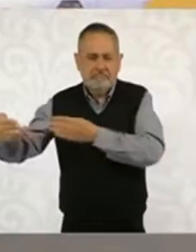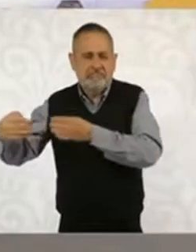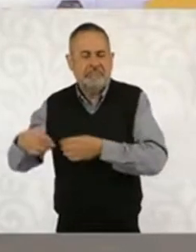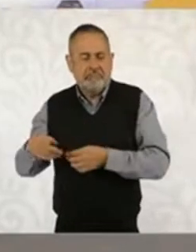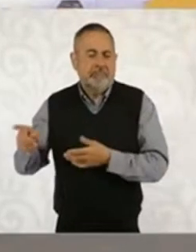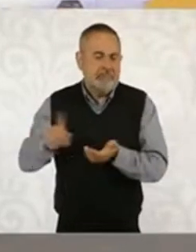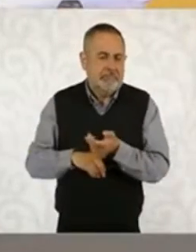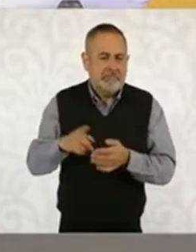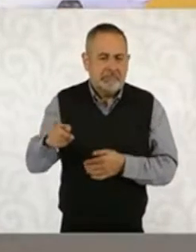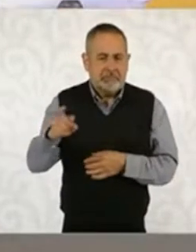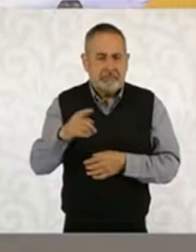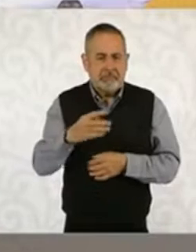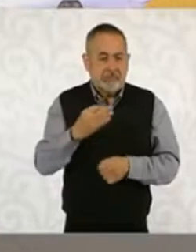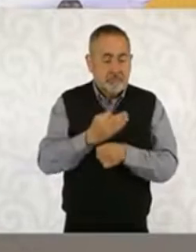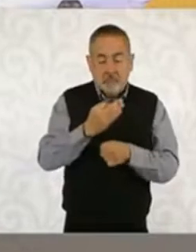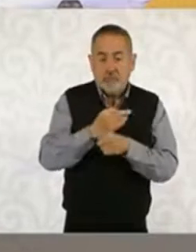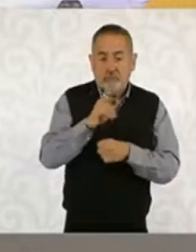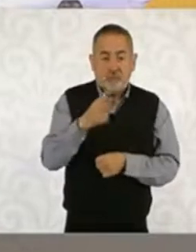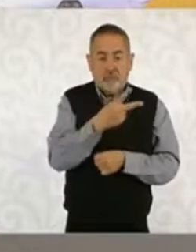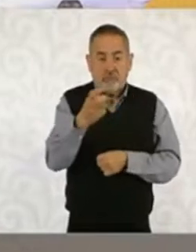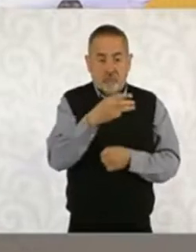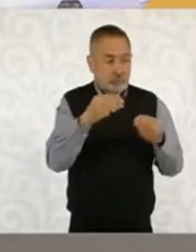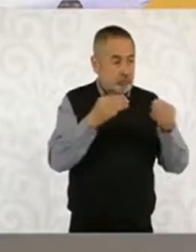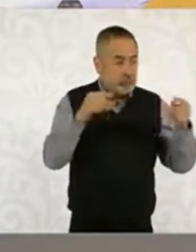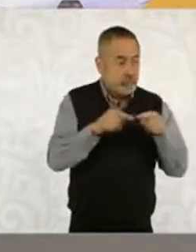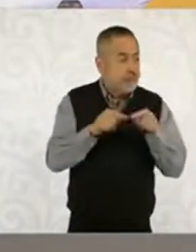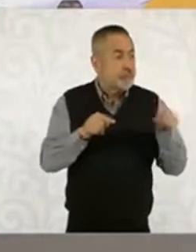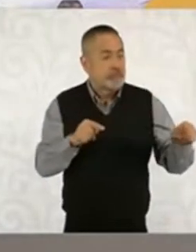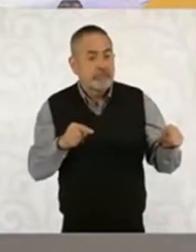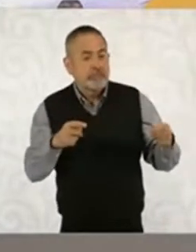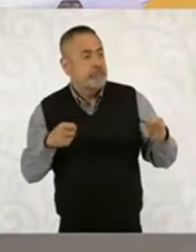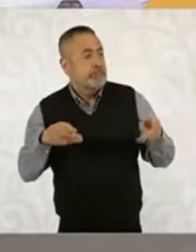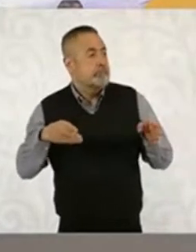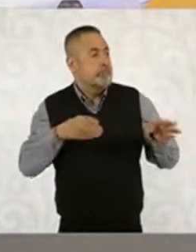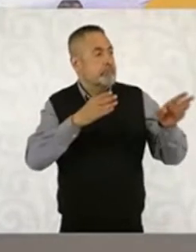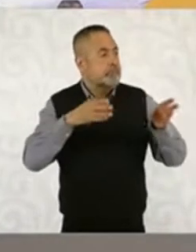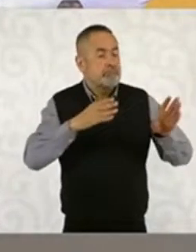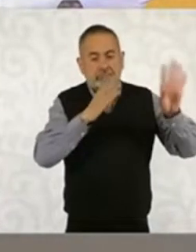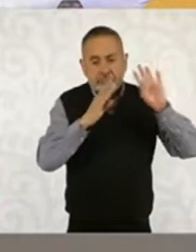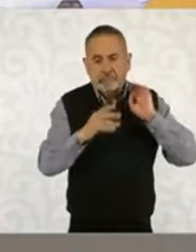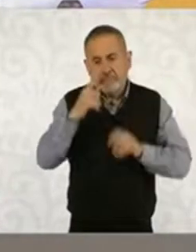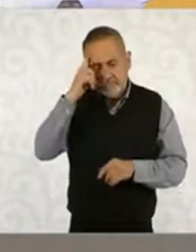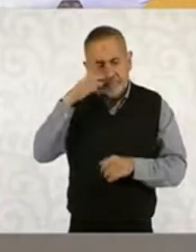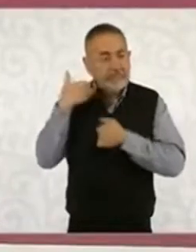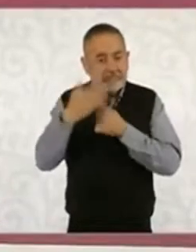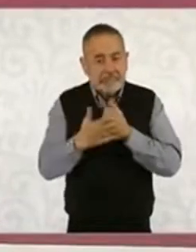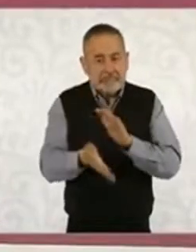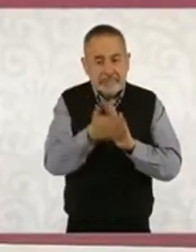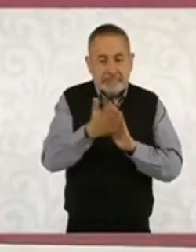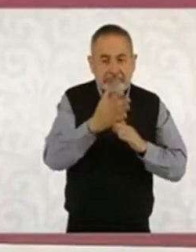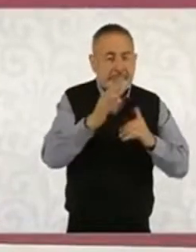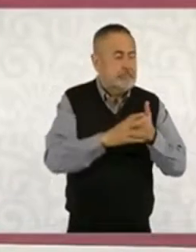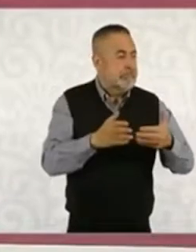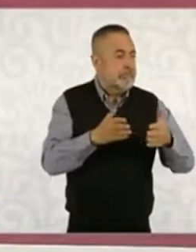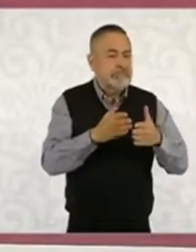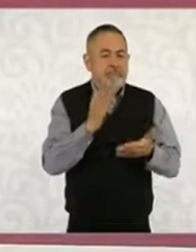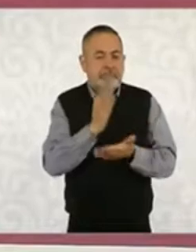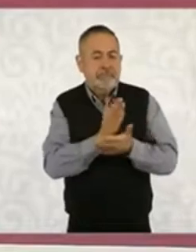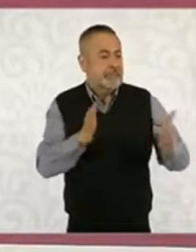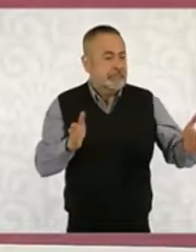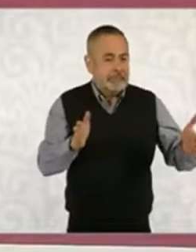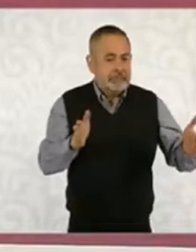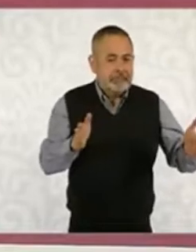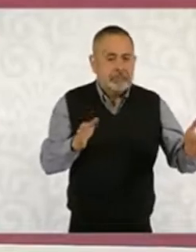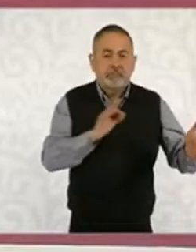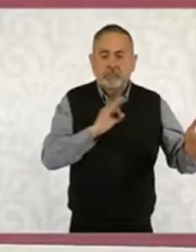de 100 metros, son andenes de 200 metros y de hecho en el resto de las estaciones así se están diseñando para poder tener, en vez de un tren